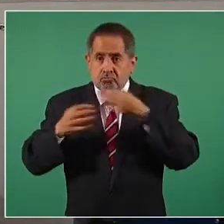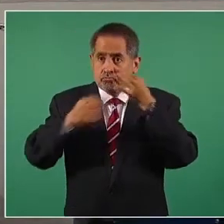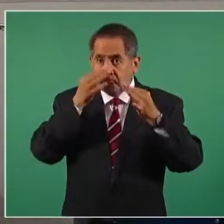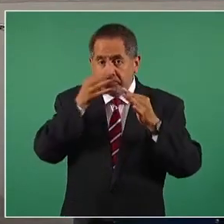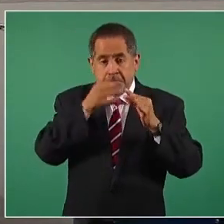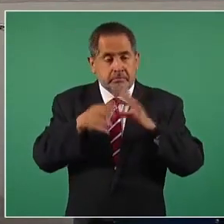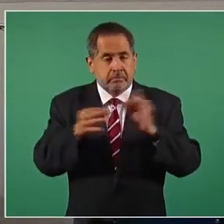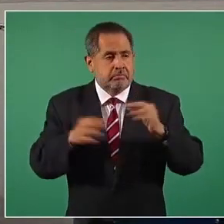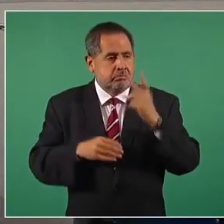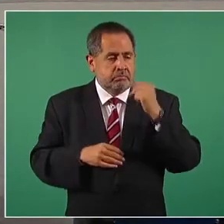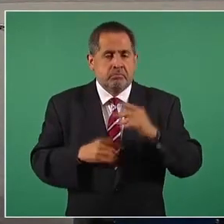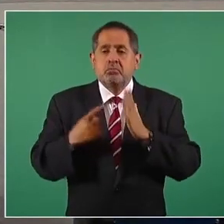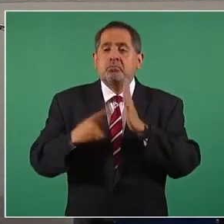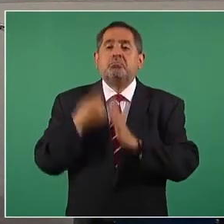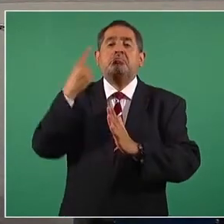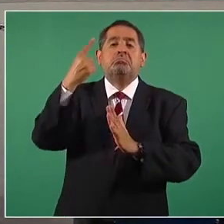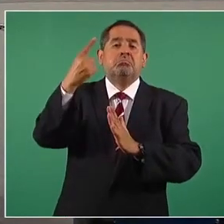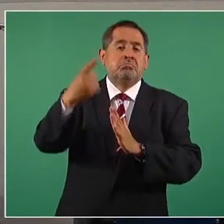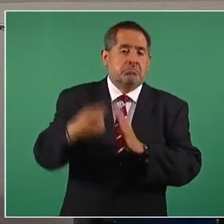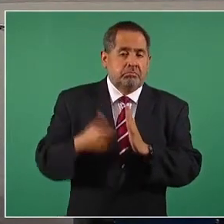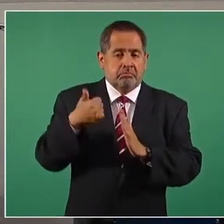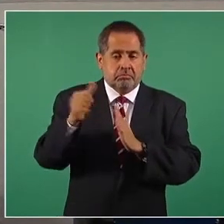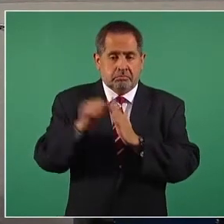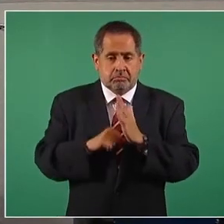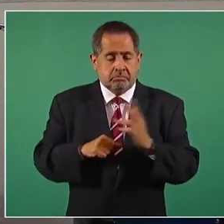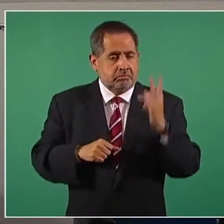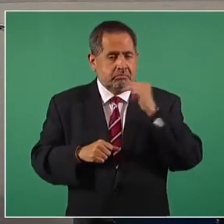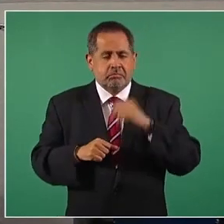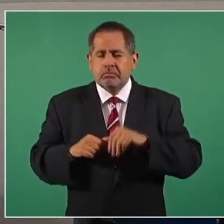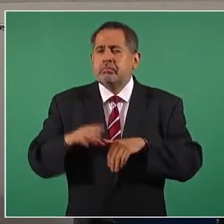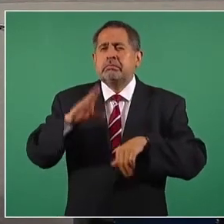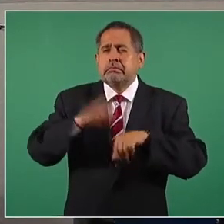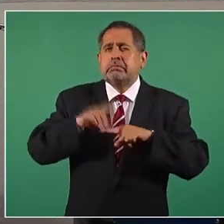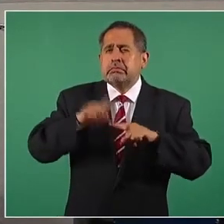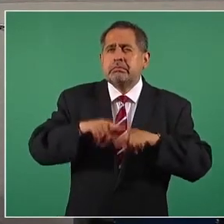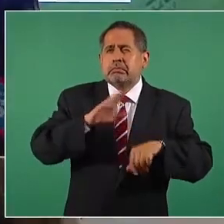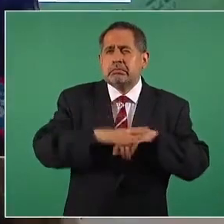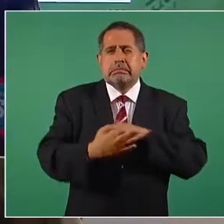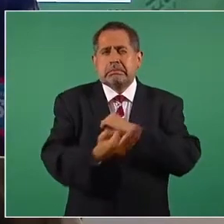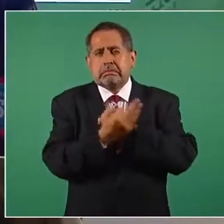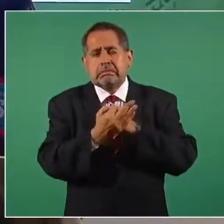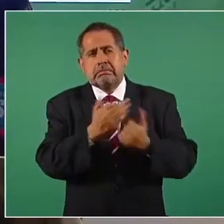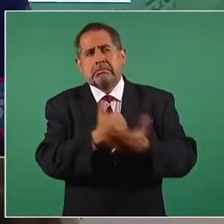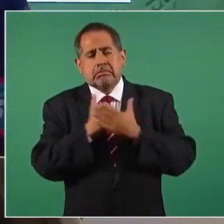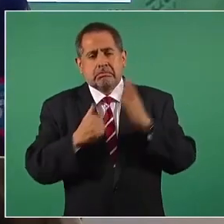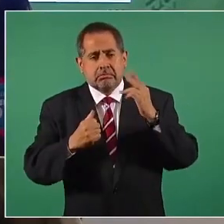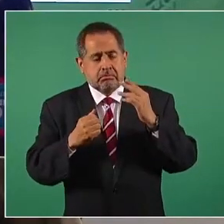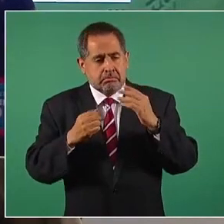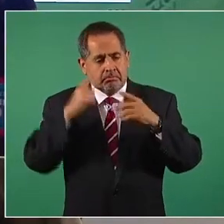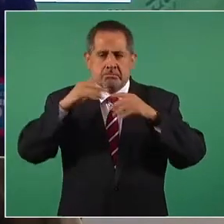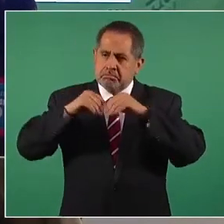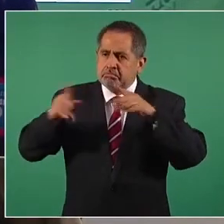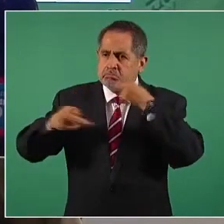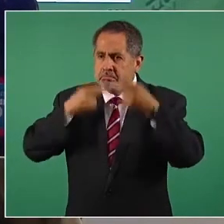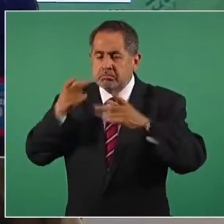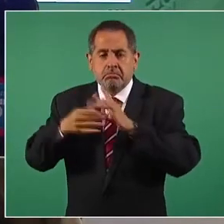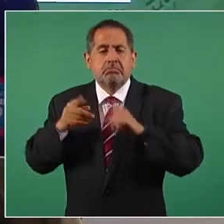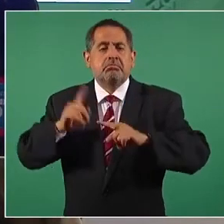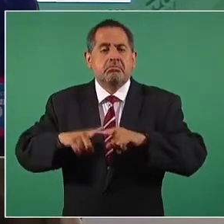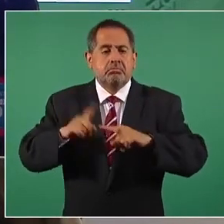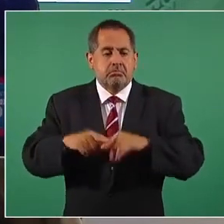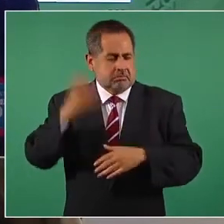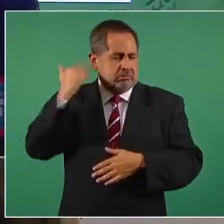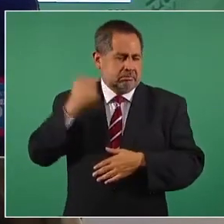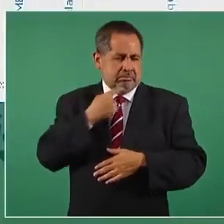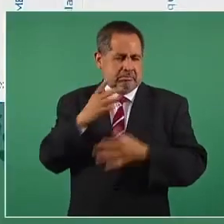una vez cada 6 meses. Yo recuerdo que el que más nos daba espacio, ya se